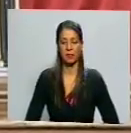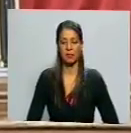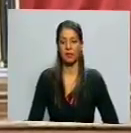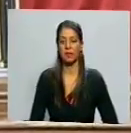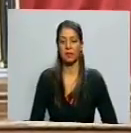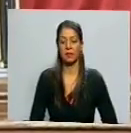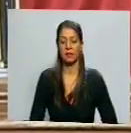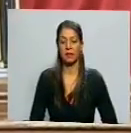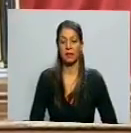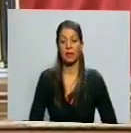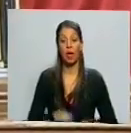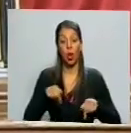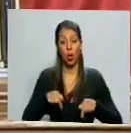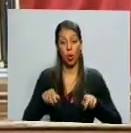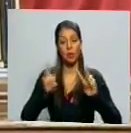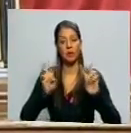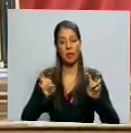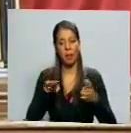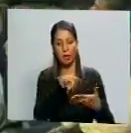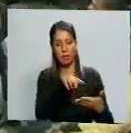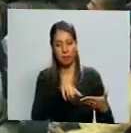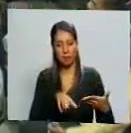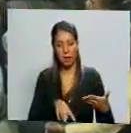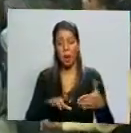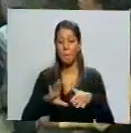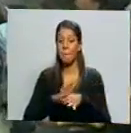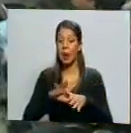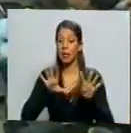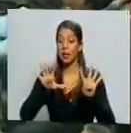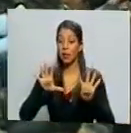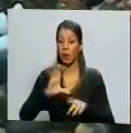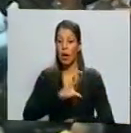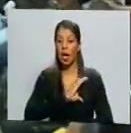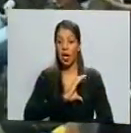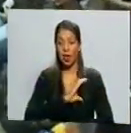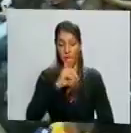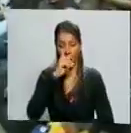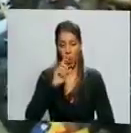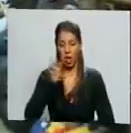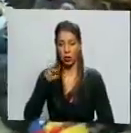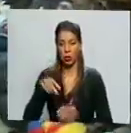Se daba lectura la orden del día de hoy, martes 9 de enero de este año